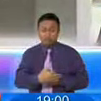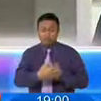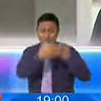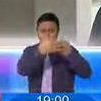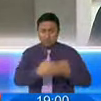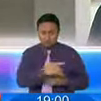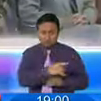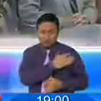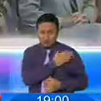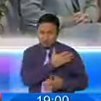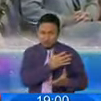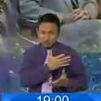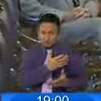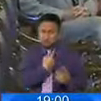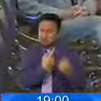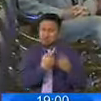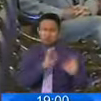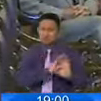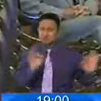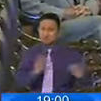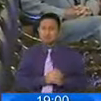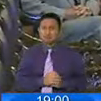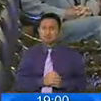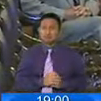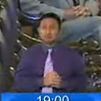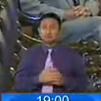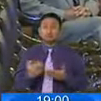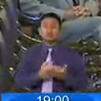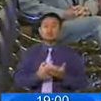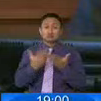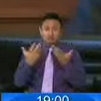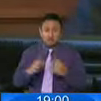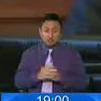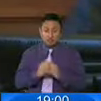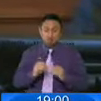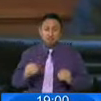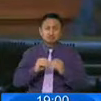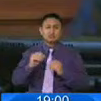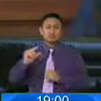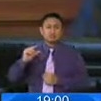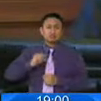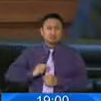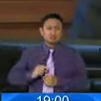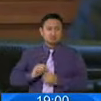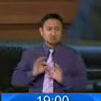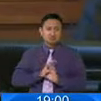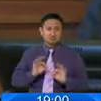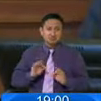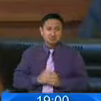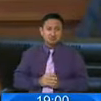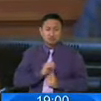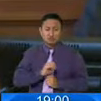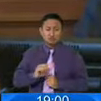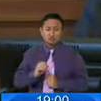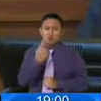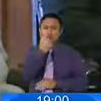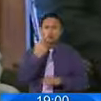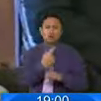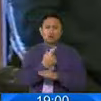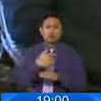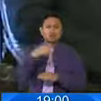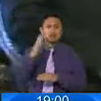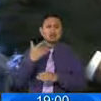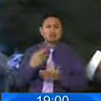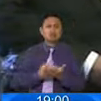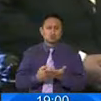ninguna manera confiables. Al finalizar la cita no se brindaron mayores detalles de lo abordado durante la reunión a puerta cerrada, que tomó más de una hora.